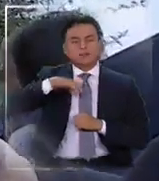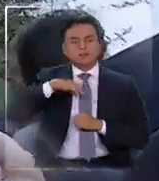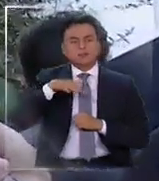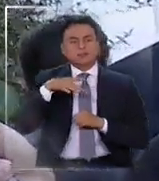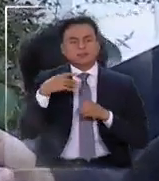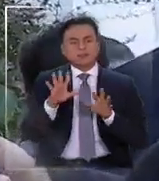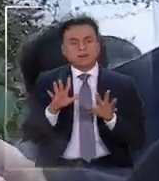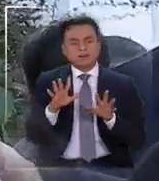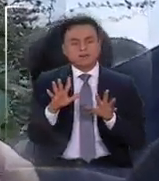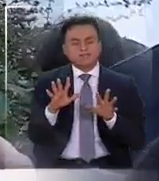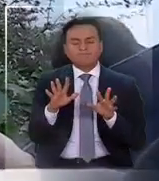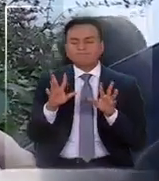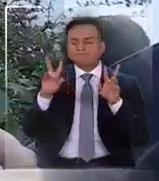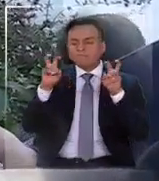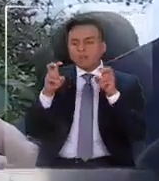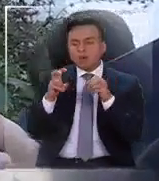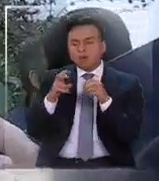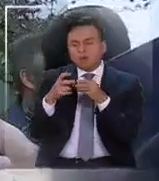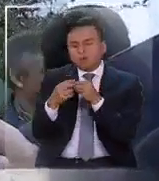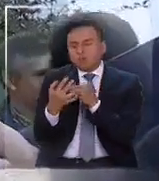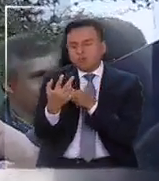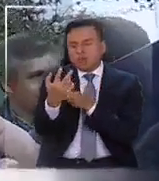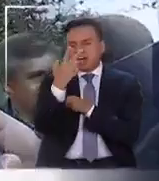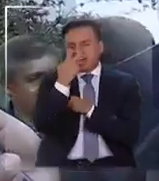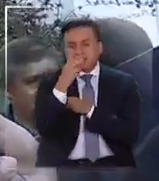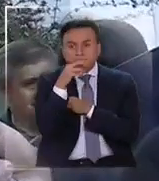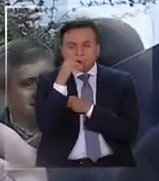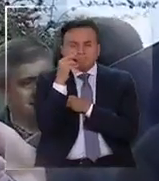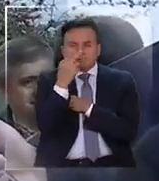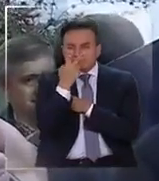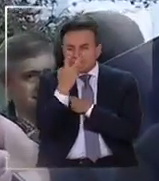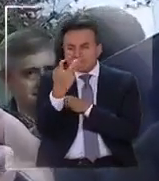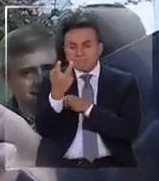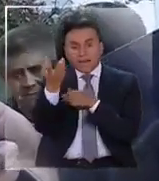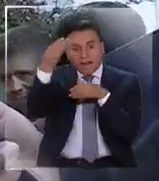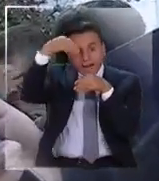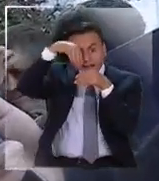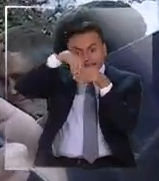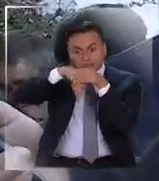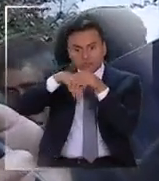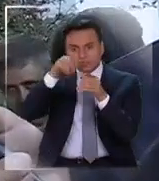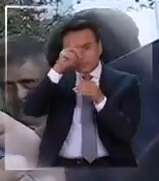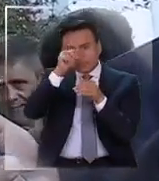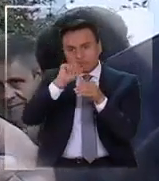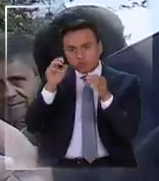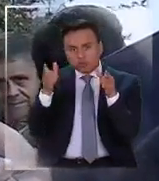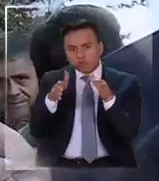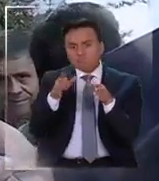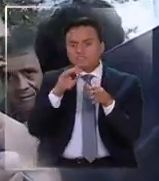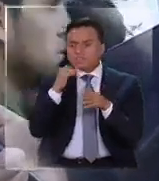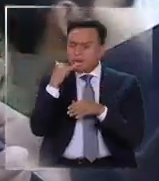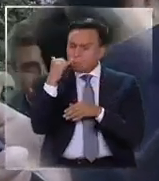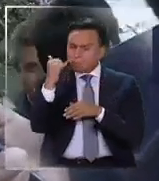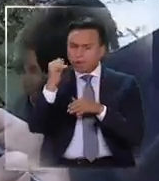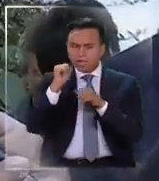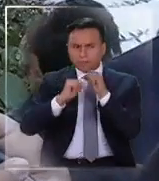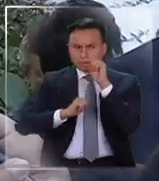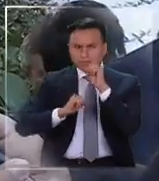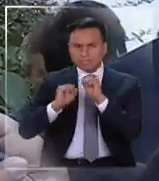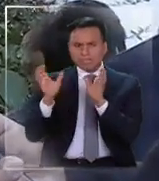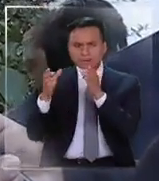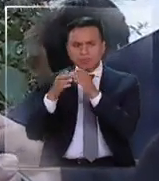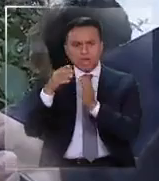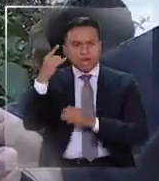tras producirse una fuga y olor a gas al interior del sanatorio, se llamó a la empresa, a sus